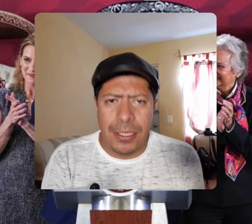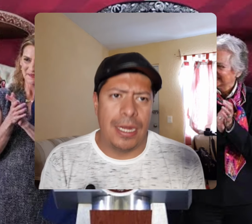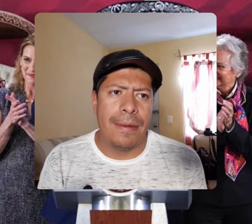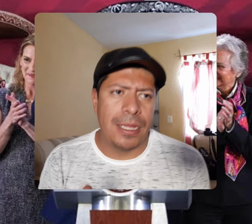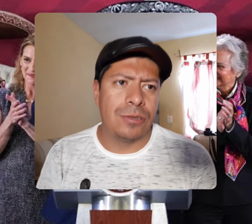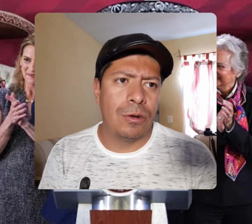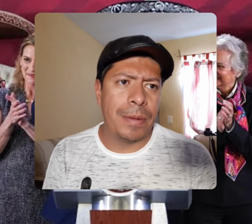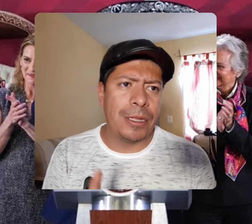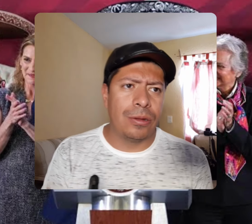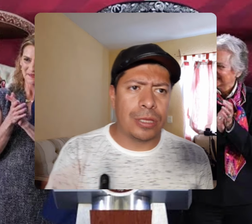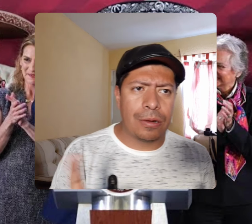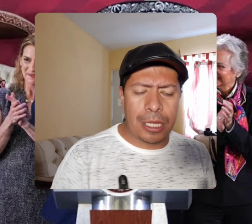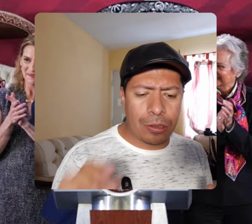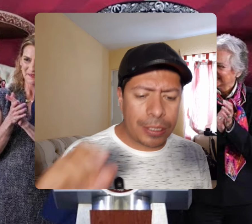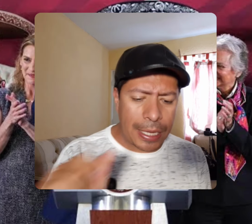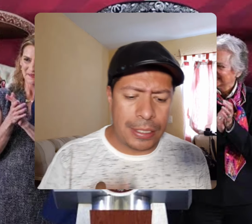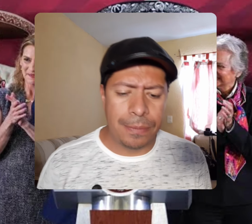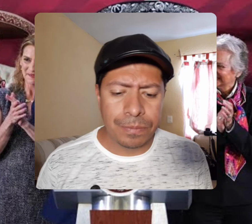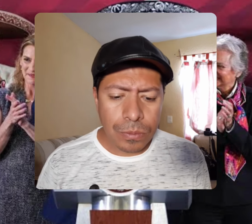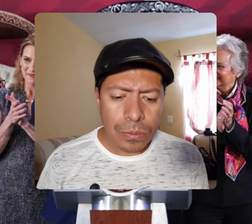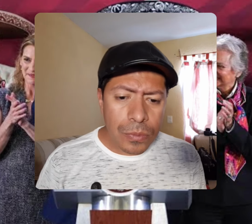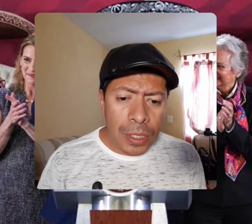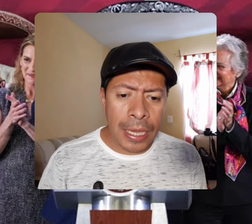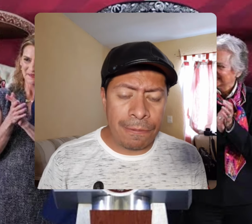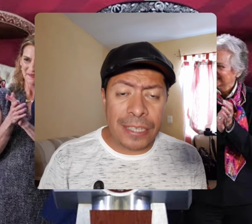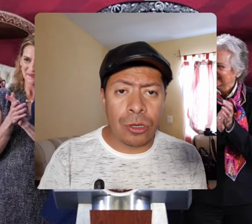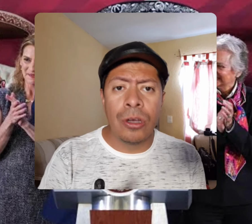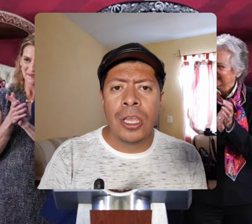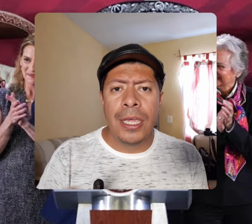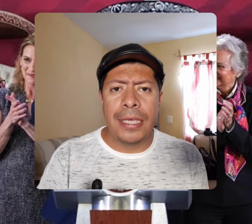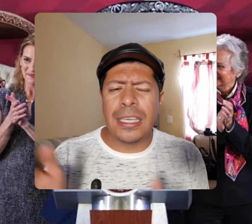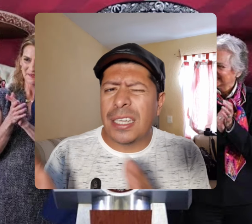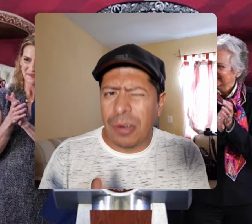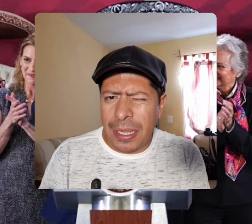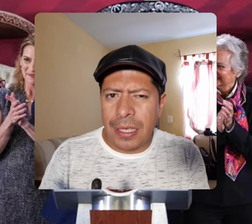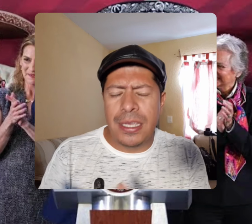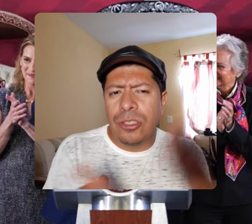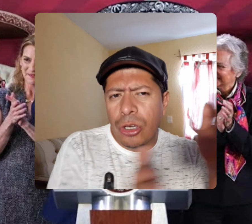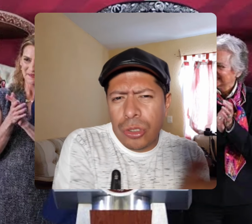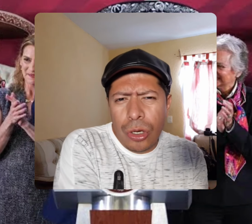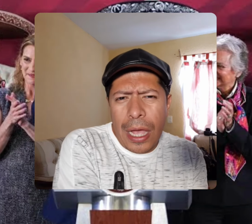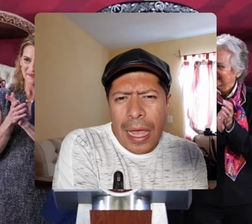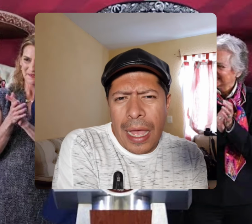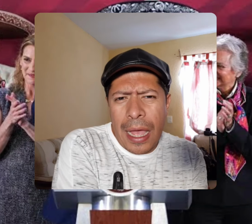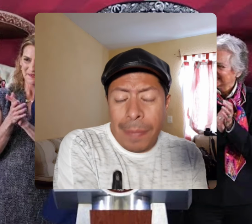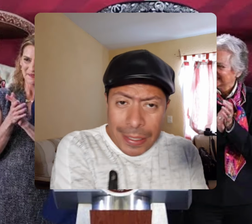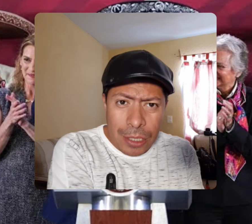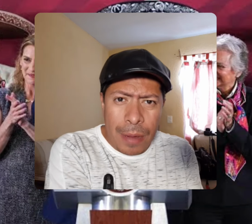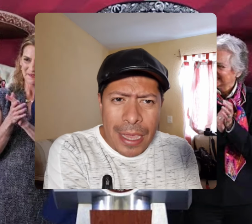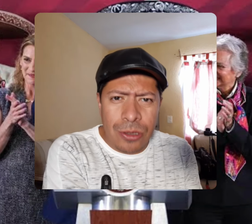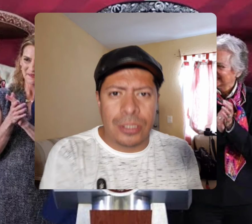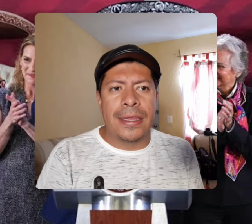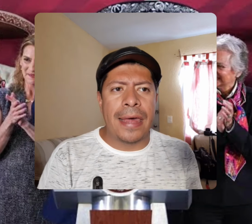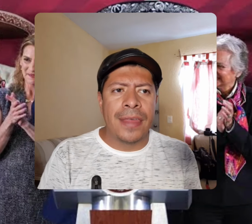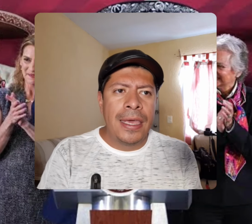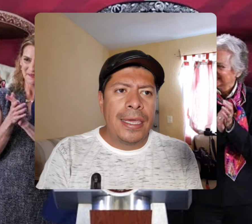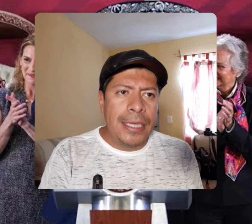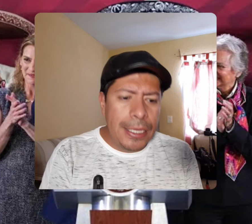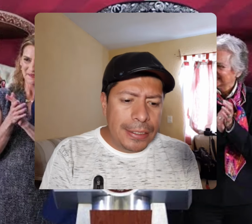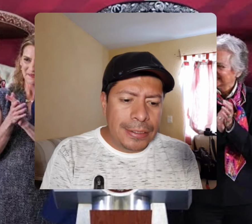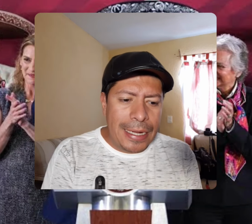creo, ahí sí, la verdad, discúlpenme, no tengo el dato ahorita así fresco, es de, creo que de 18 a 29 años de